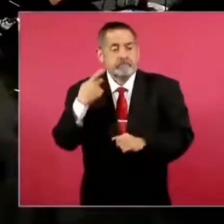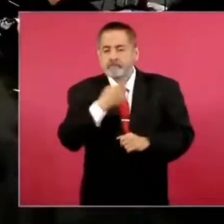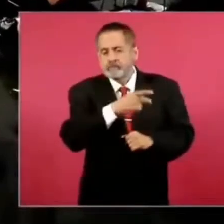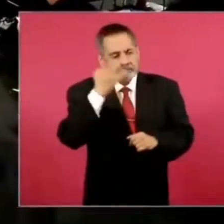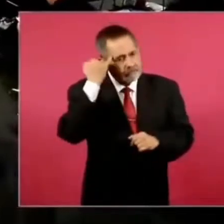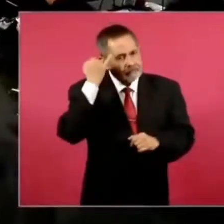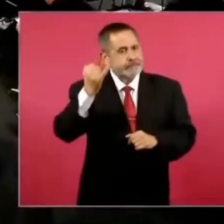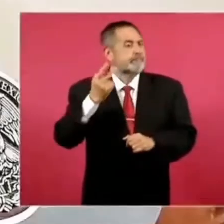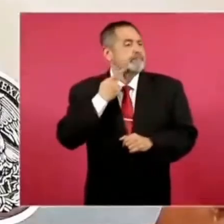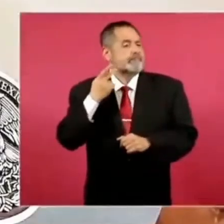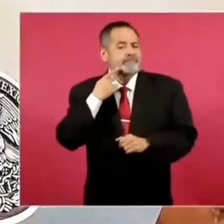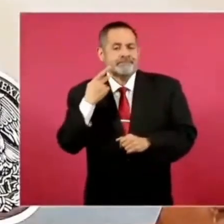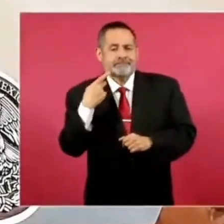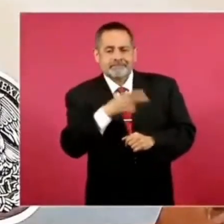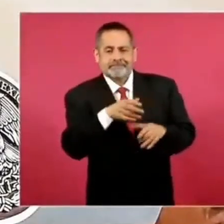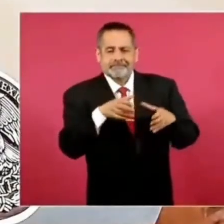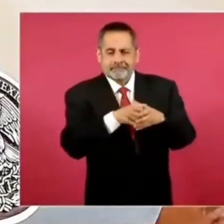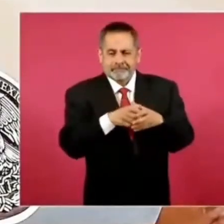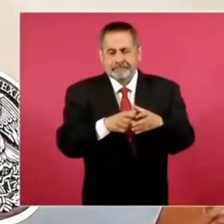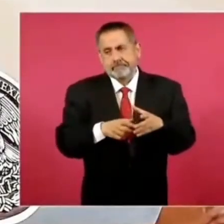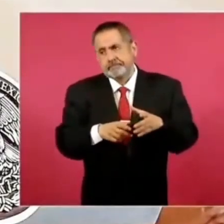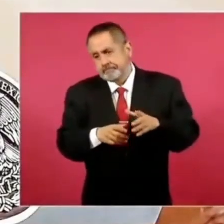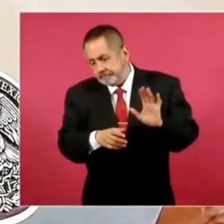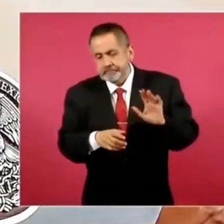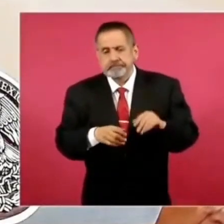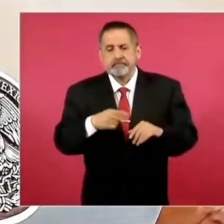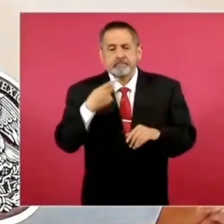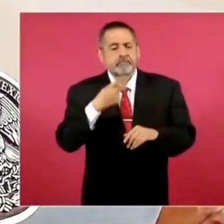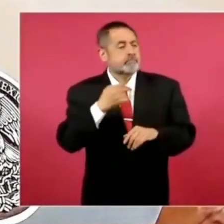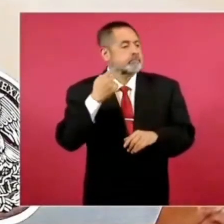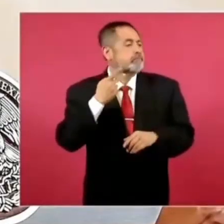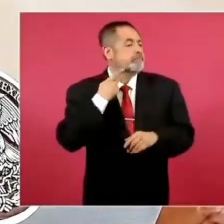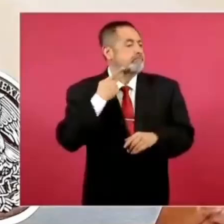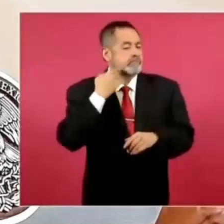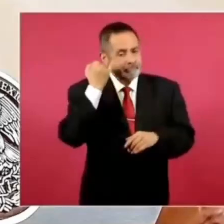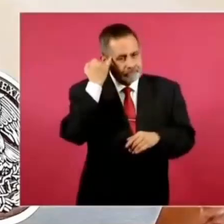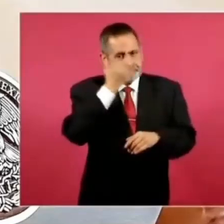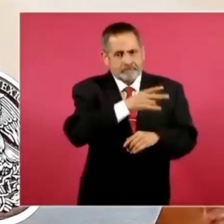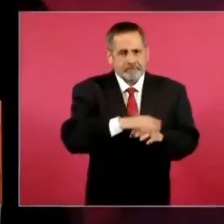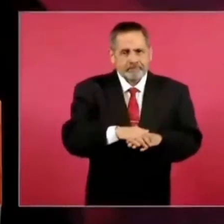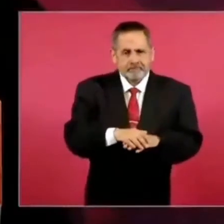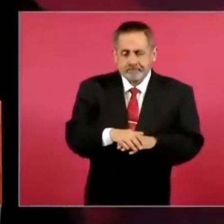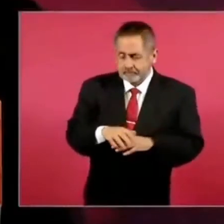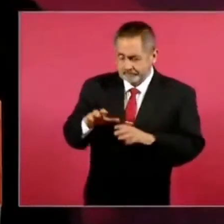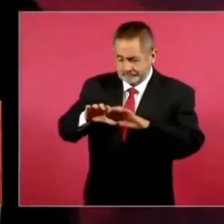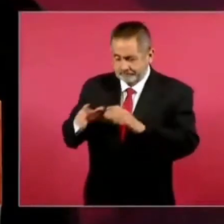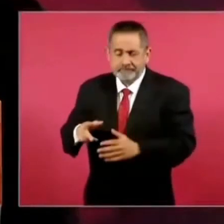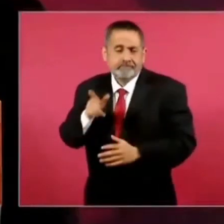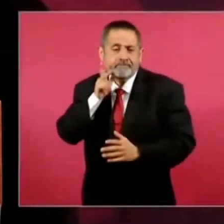ellos, en el mejor de los casos, es vender petróleo crudo